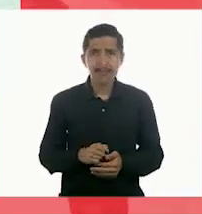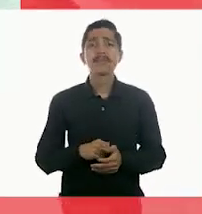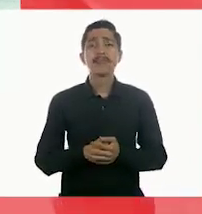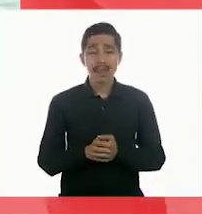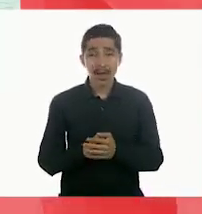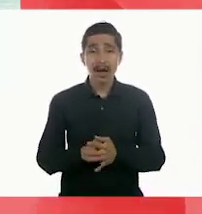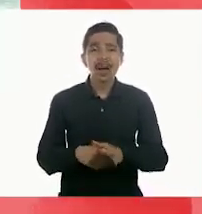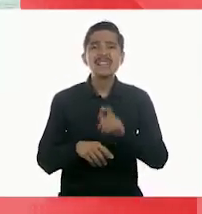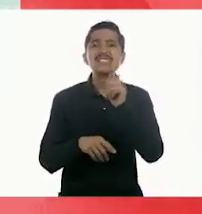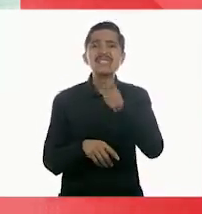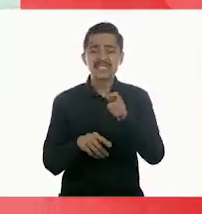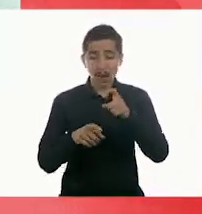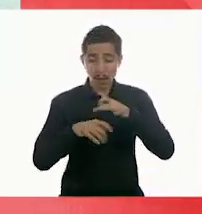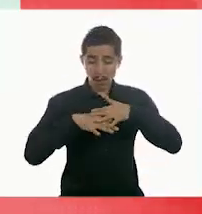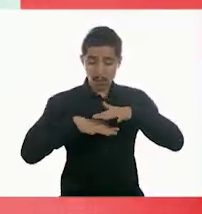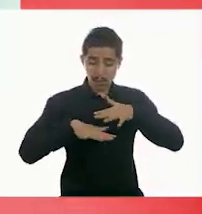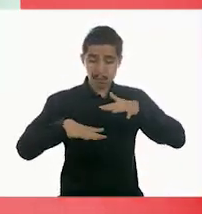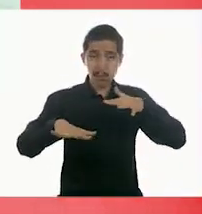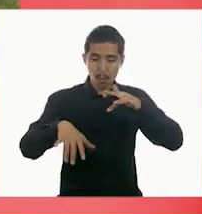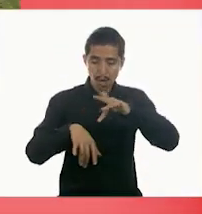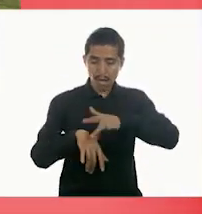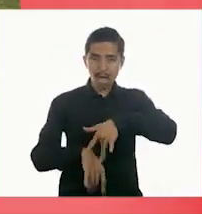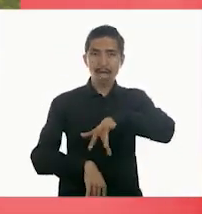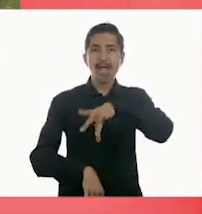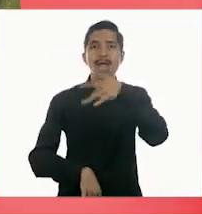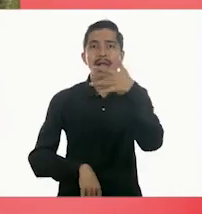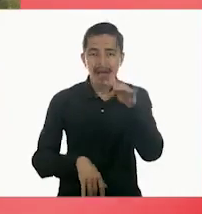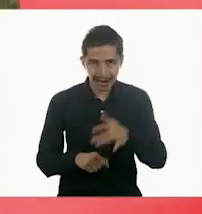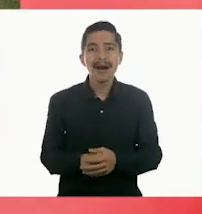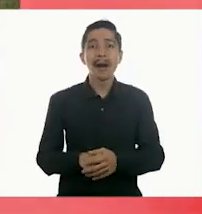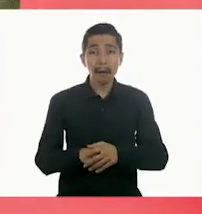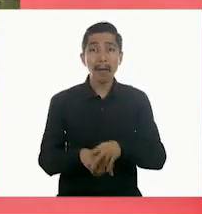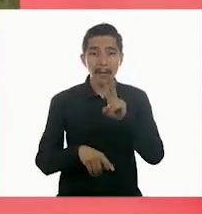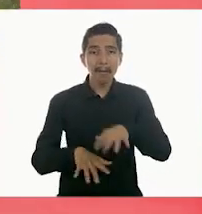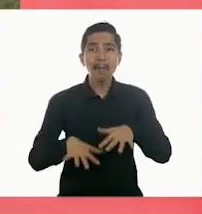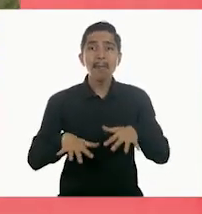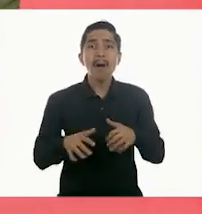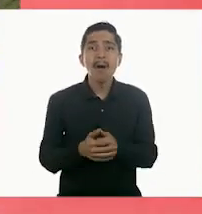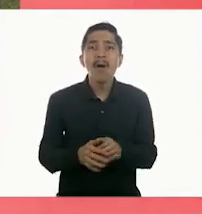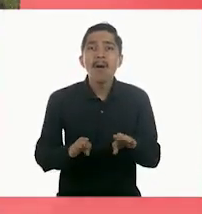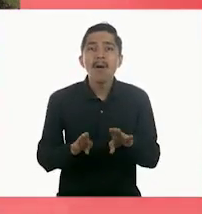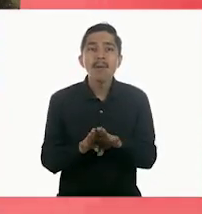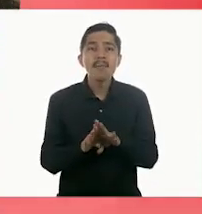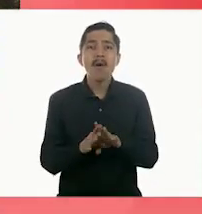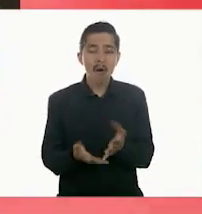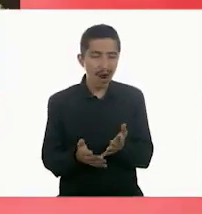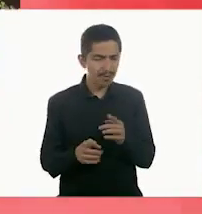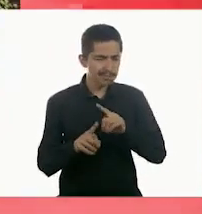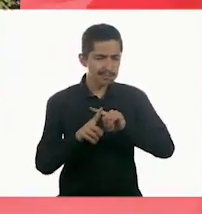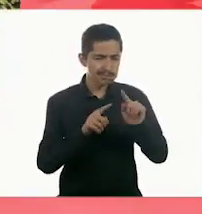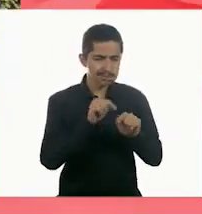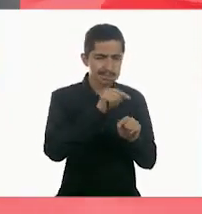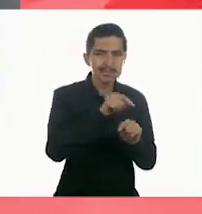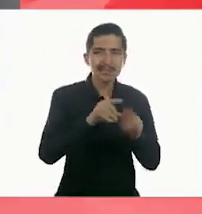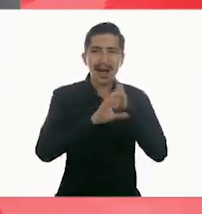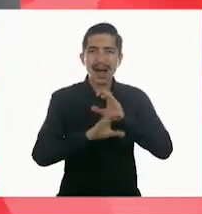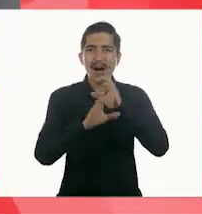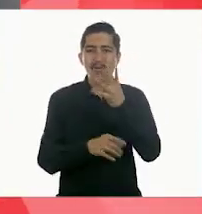Pedacería de espejo que llenan su paisaje, por decirlo también, con Pellicer en sus cuatro cantos en mi